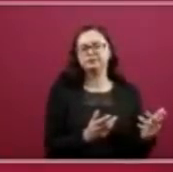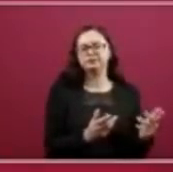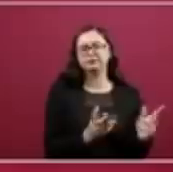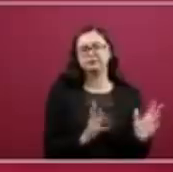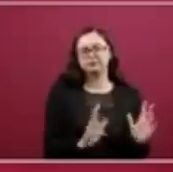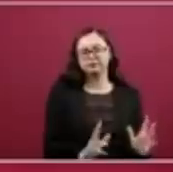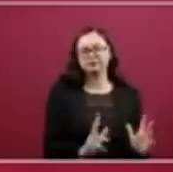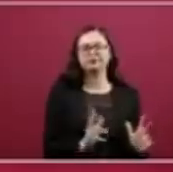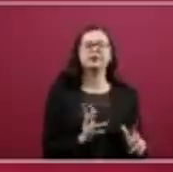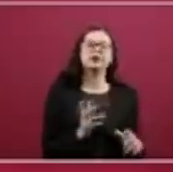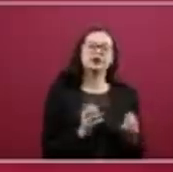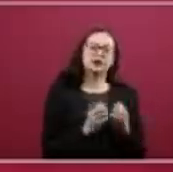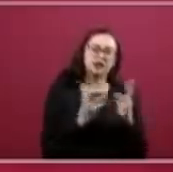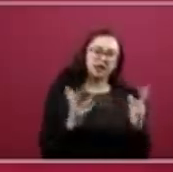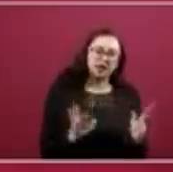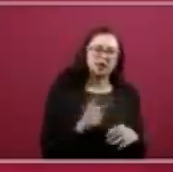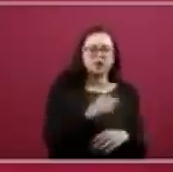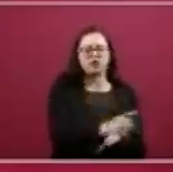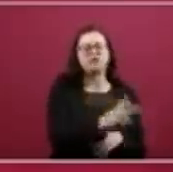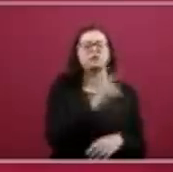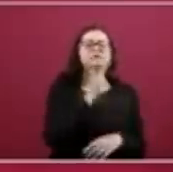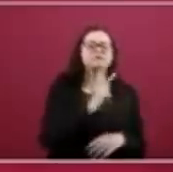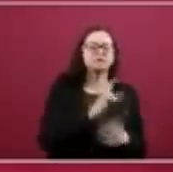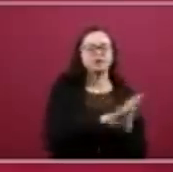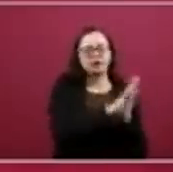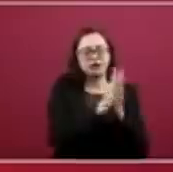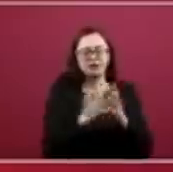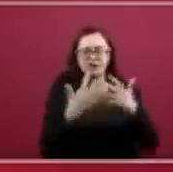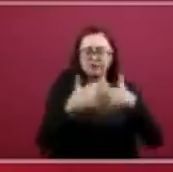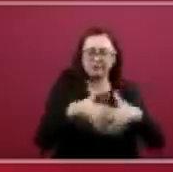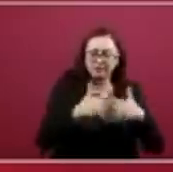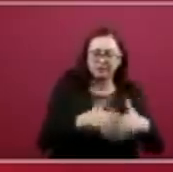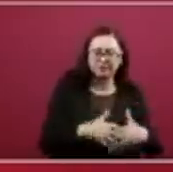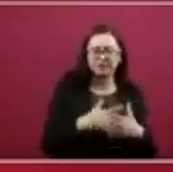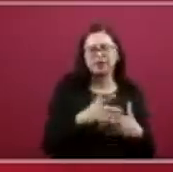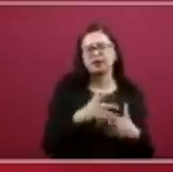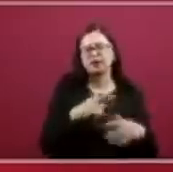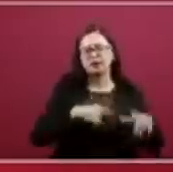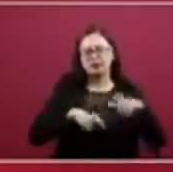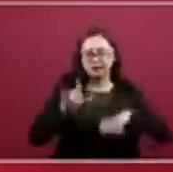de la refinación, de la petroquímica, de